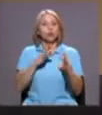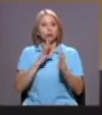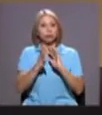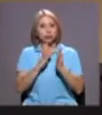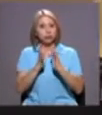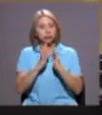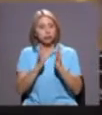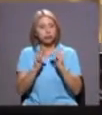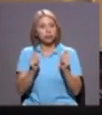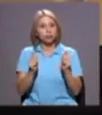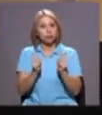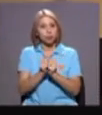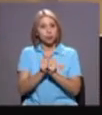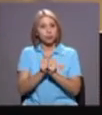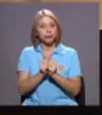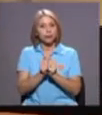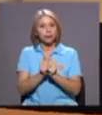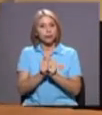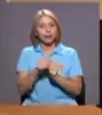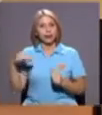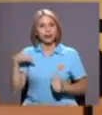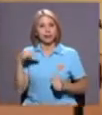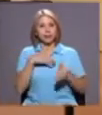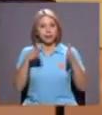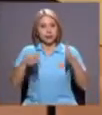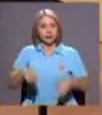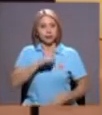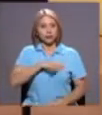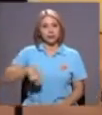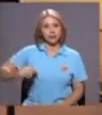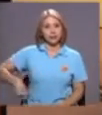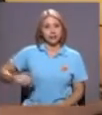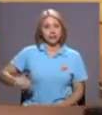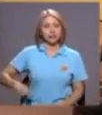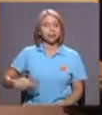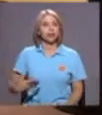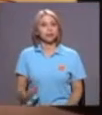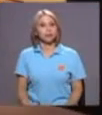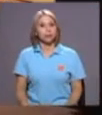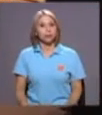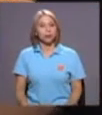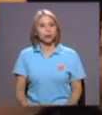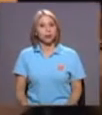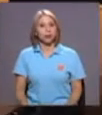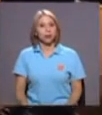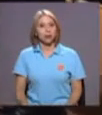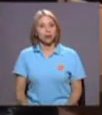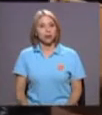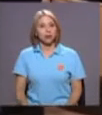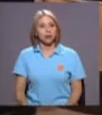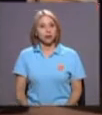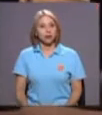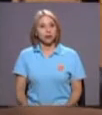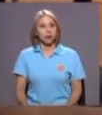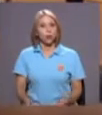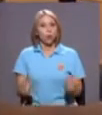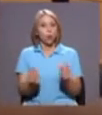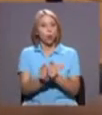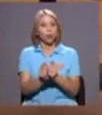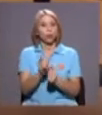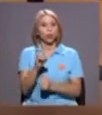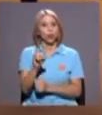conversando con el ministro de la Presidencia, con el